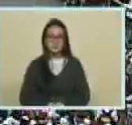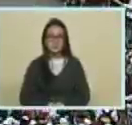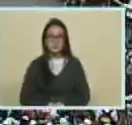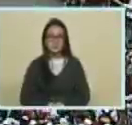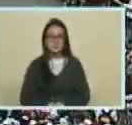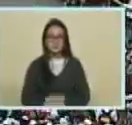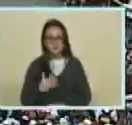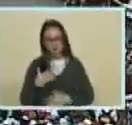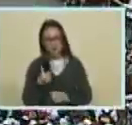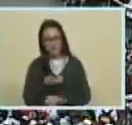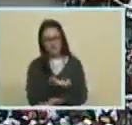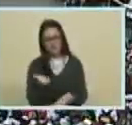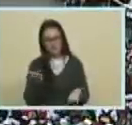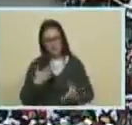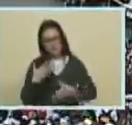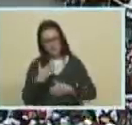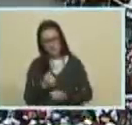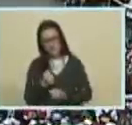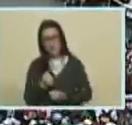Creo en ustedes, muchachos.